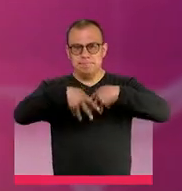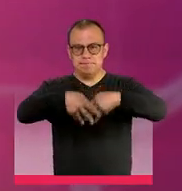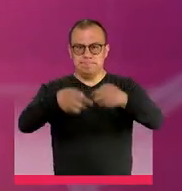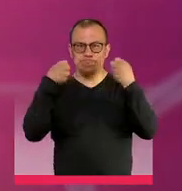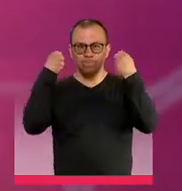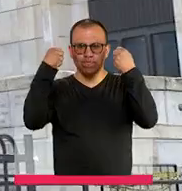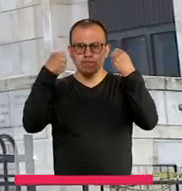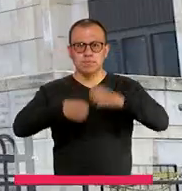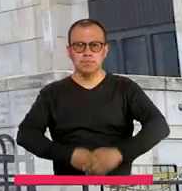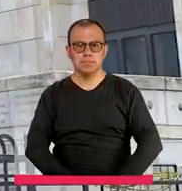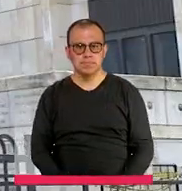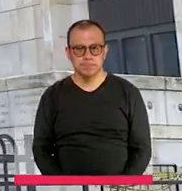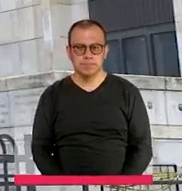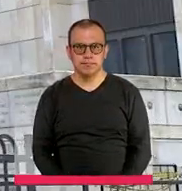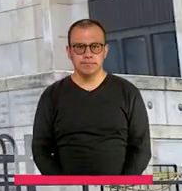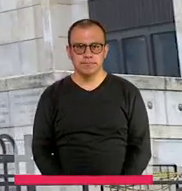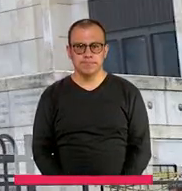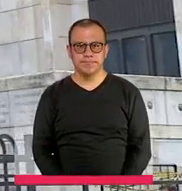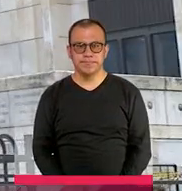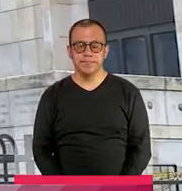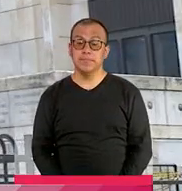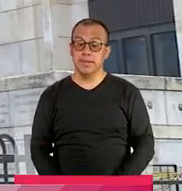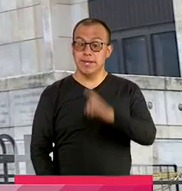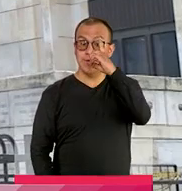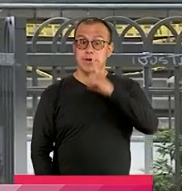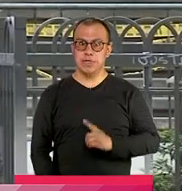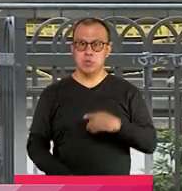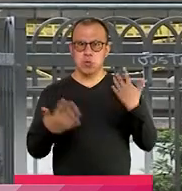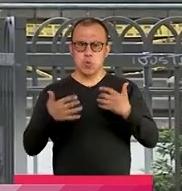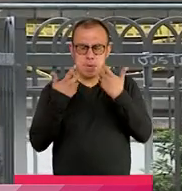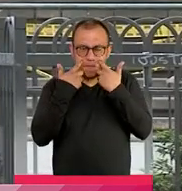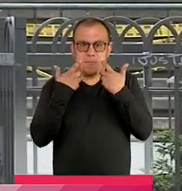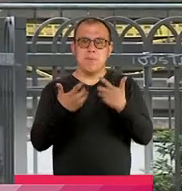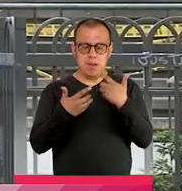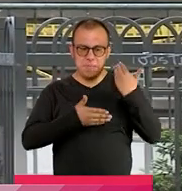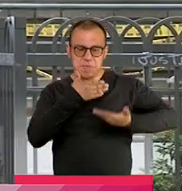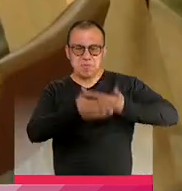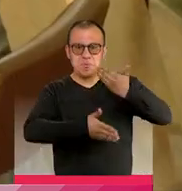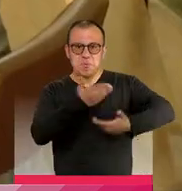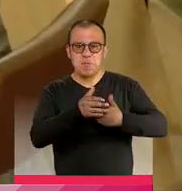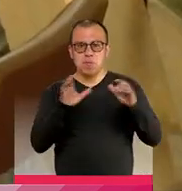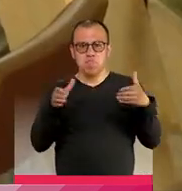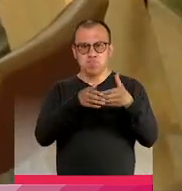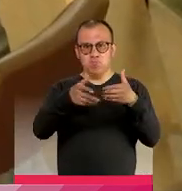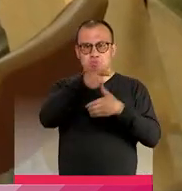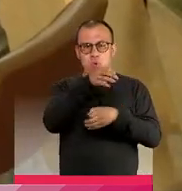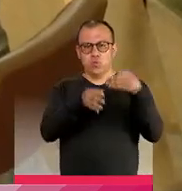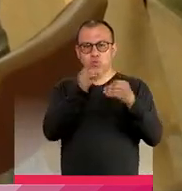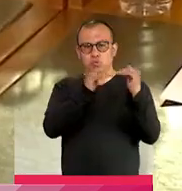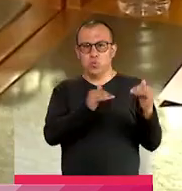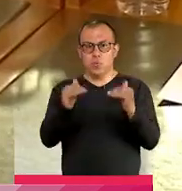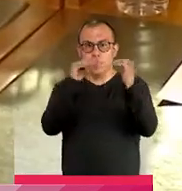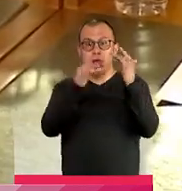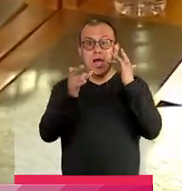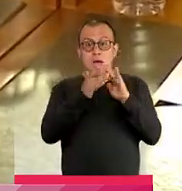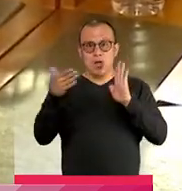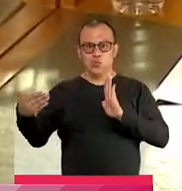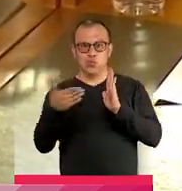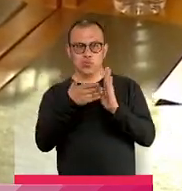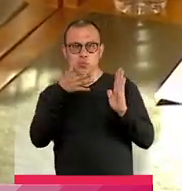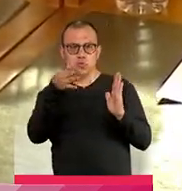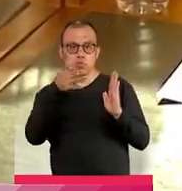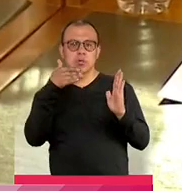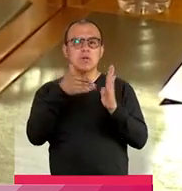manifestaciones. En una decisión sin precedentes, la Sala de Casación Civil de la Corte Suprema amparó una tutela que